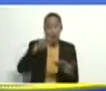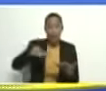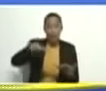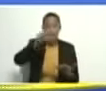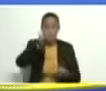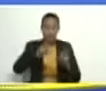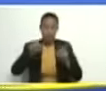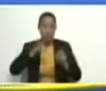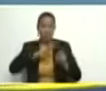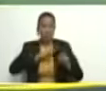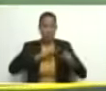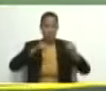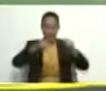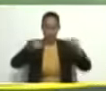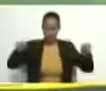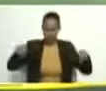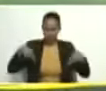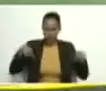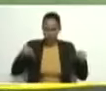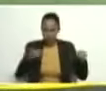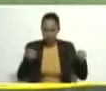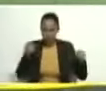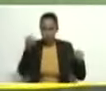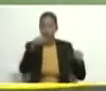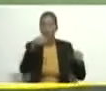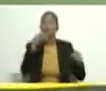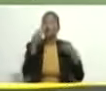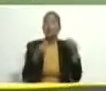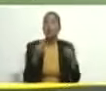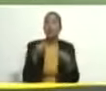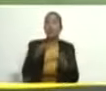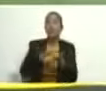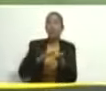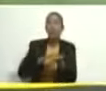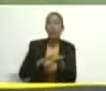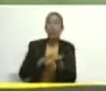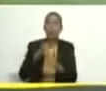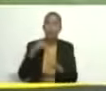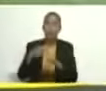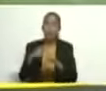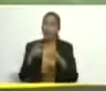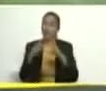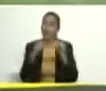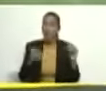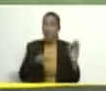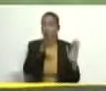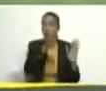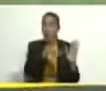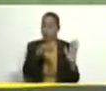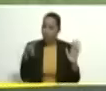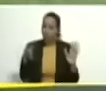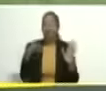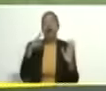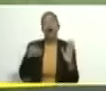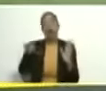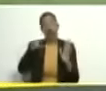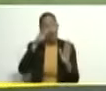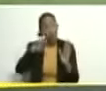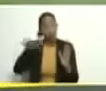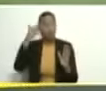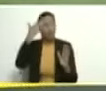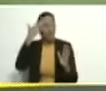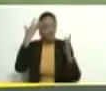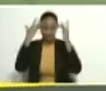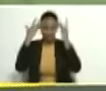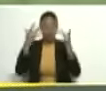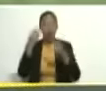social, su mapa de soluciones, su agenda concreta de acciones, el pueblo nos está dando lecciones a nosotros de cómo